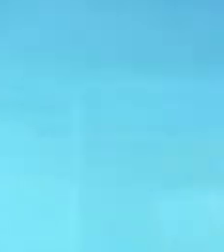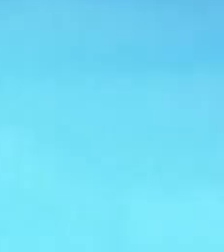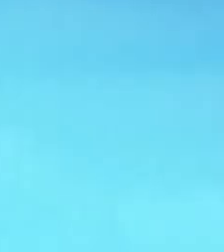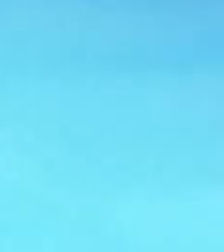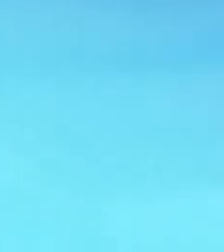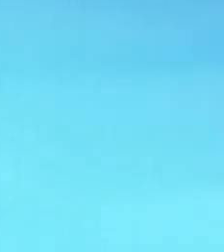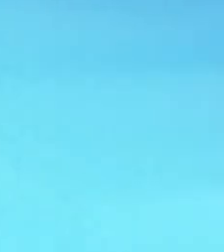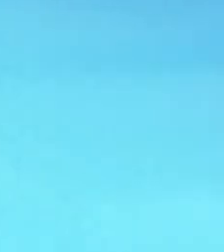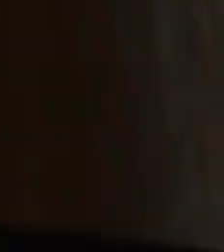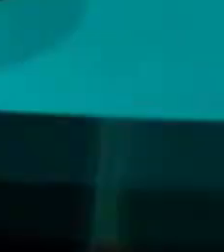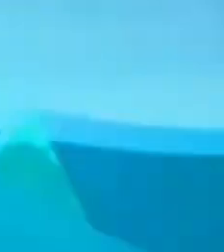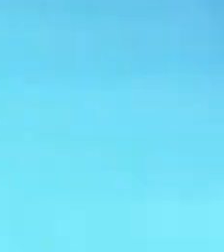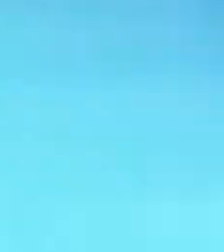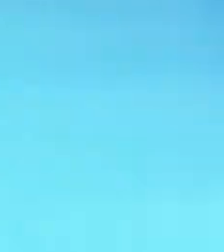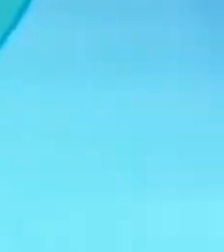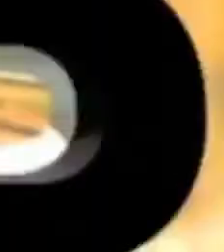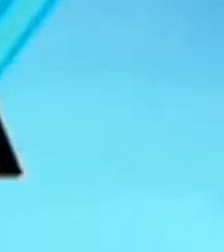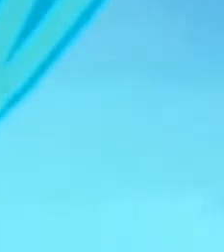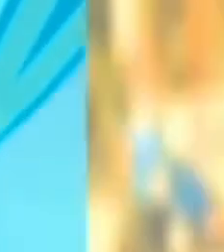AIA presentó